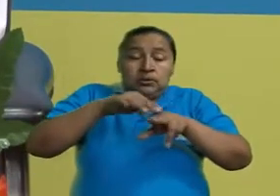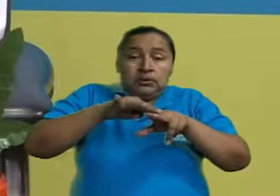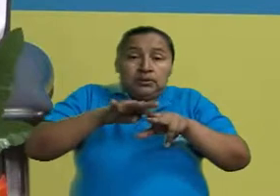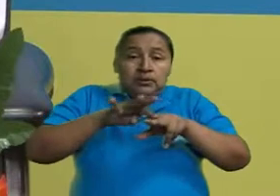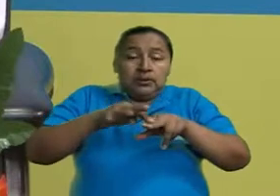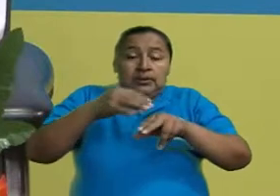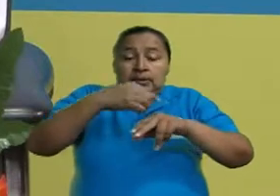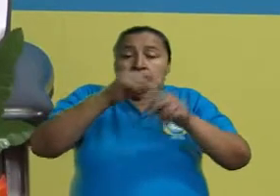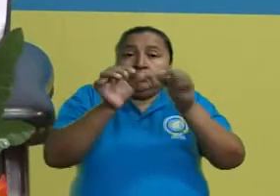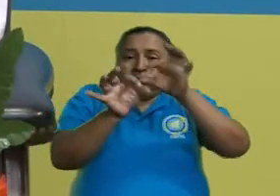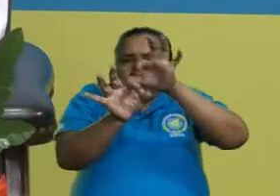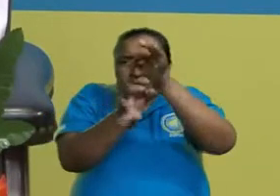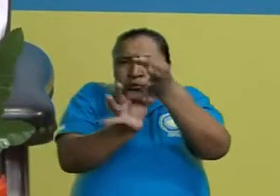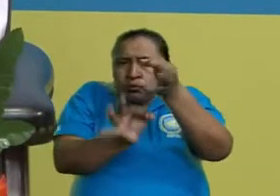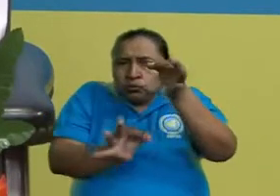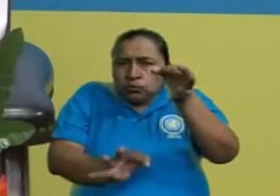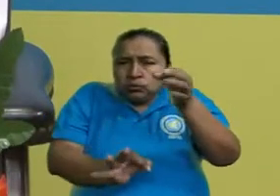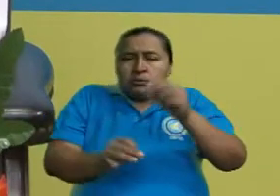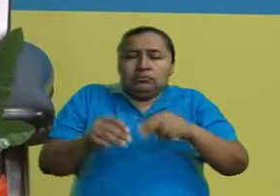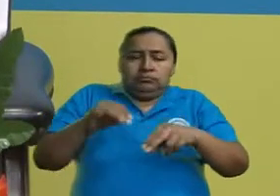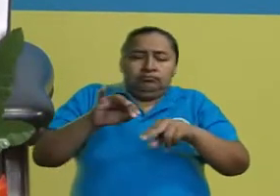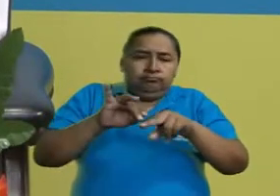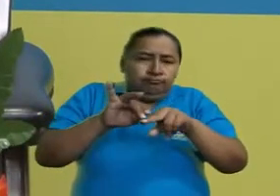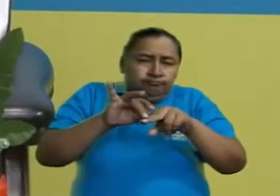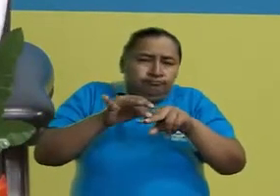de la columna, de abajo,